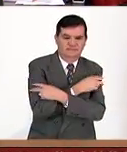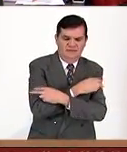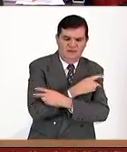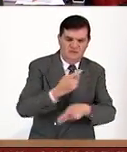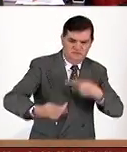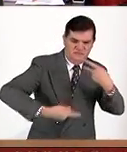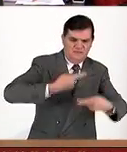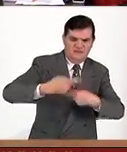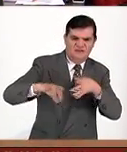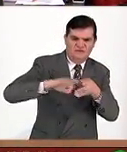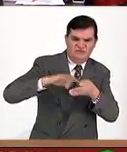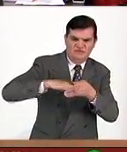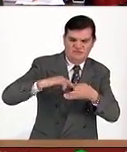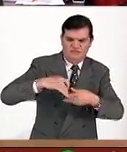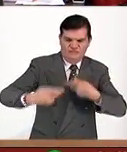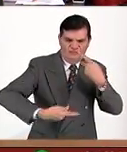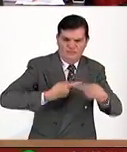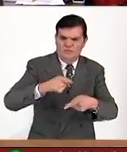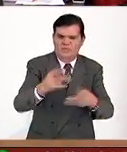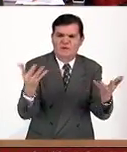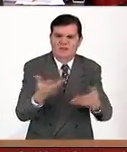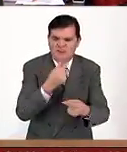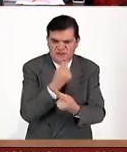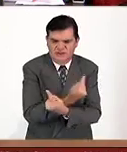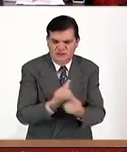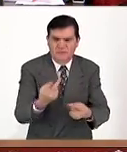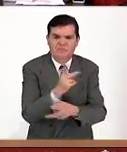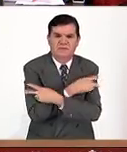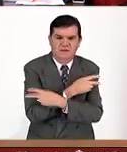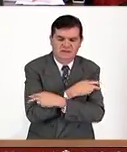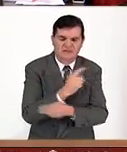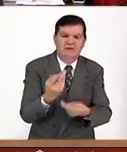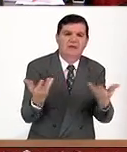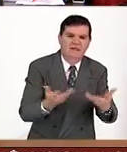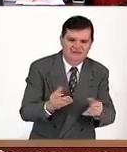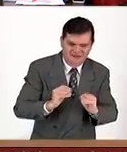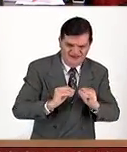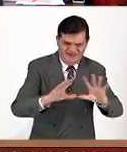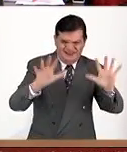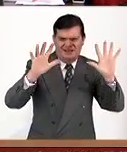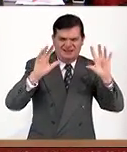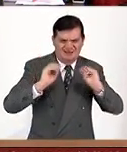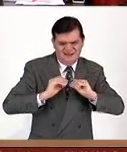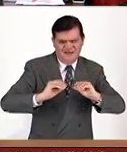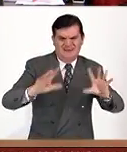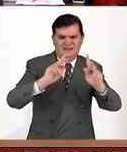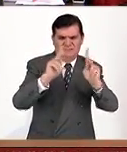preguntan constantemente, ¿qué hacemos con los niños en vacaciones? ¿Qué hacemos? Déjalos en paz.